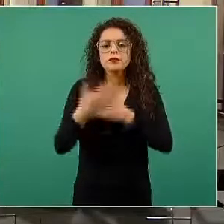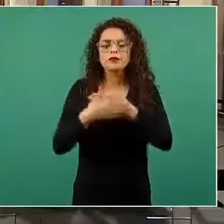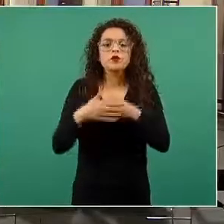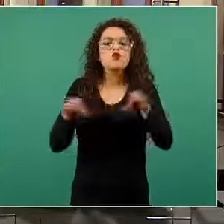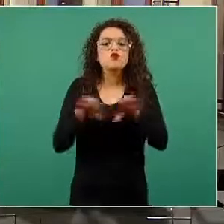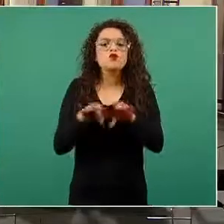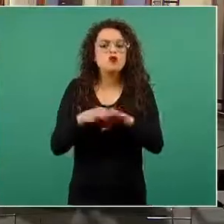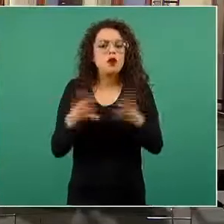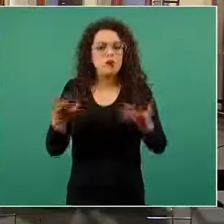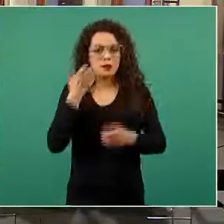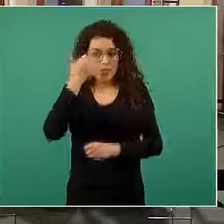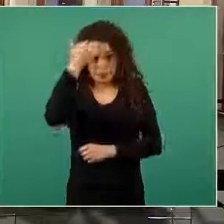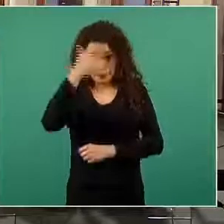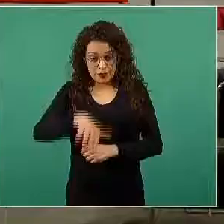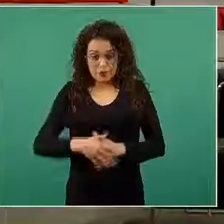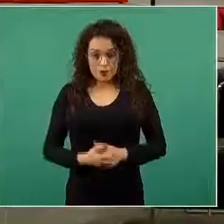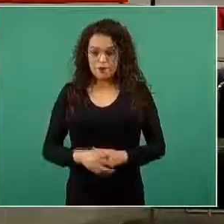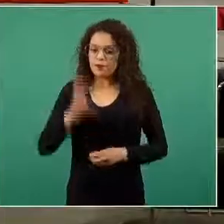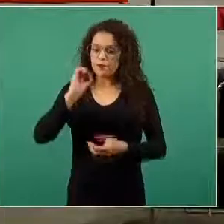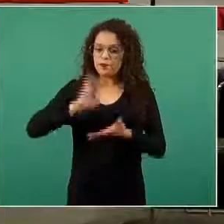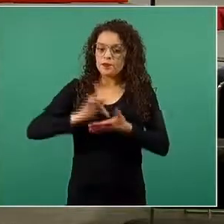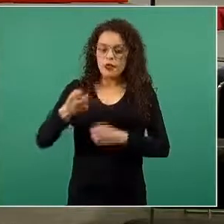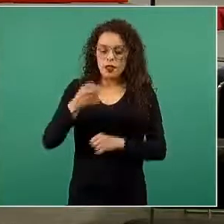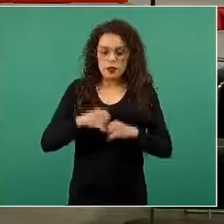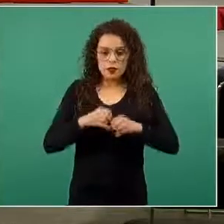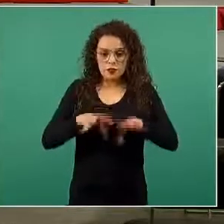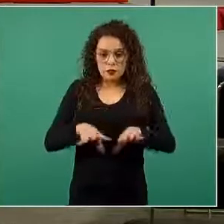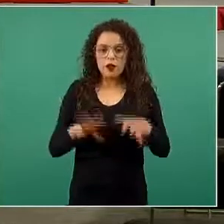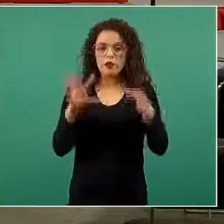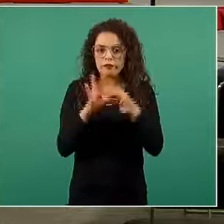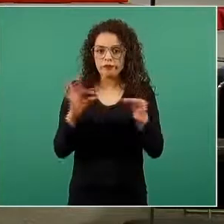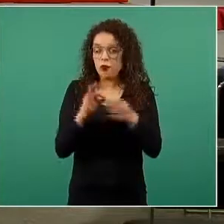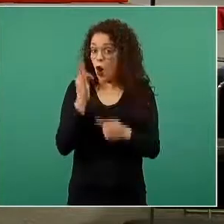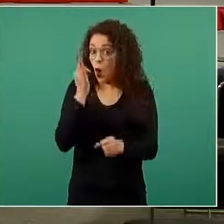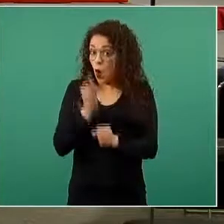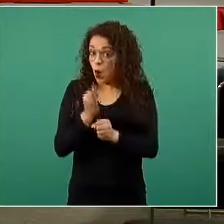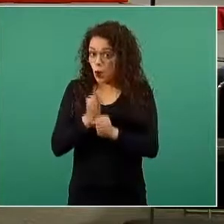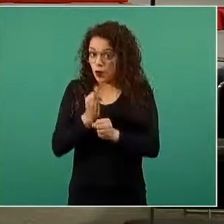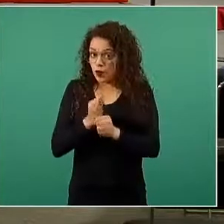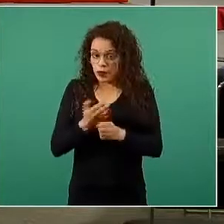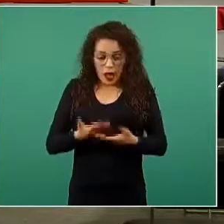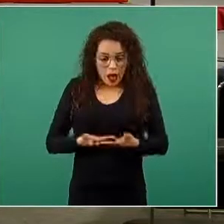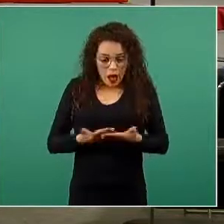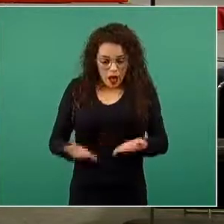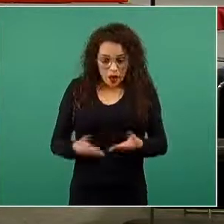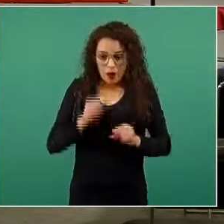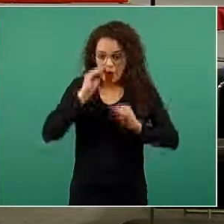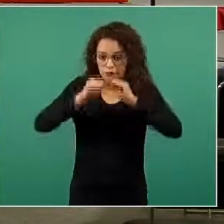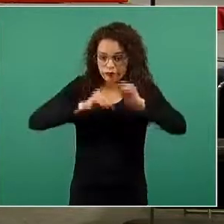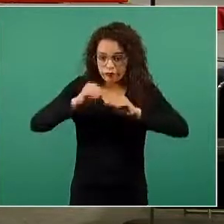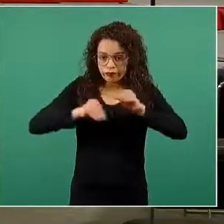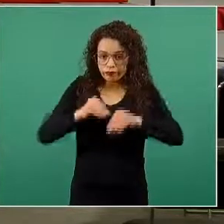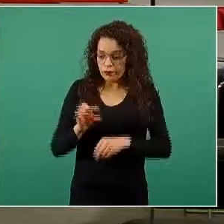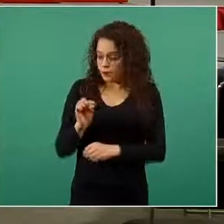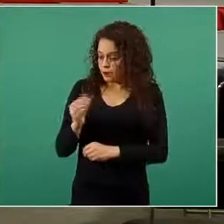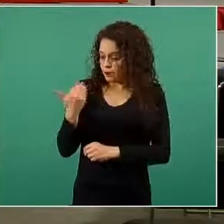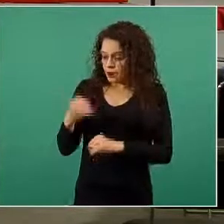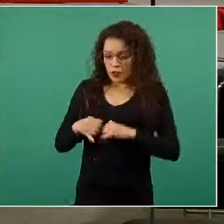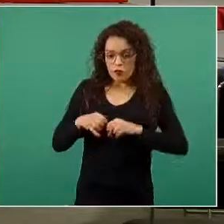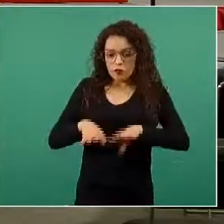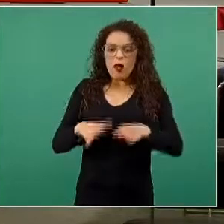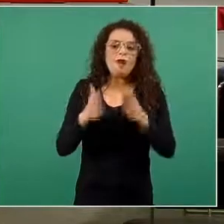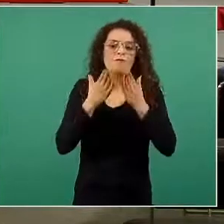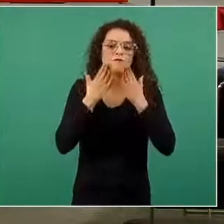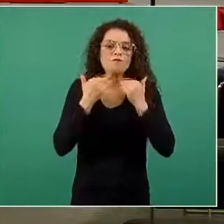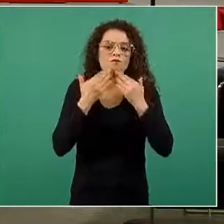Muchas gracias. Vamos a actualizar sobre esa información. En este momento no tengo una actualización suficientemente reciente de